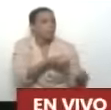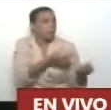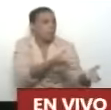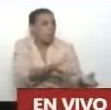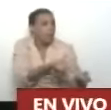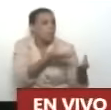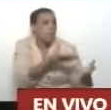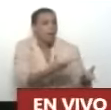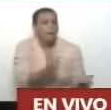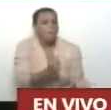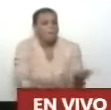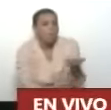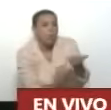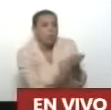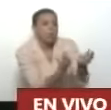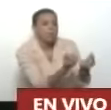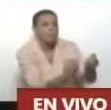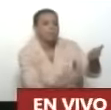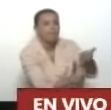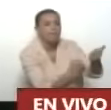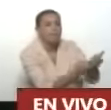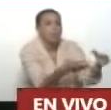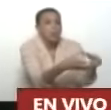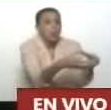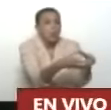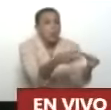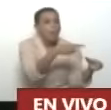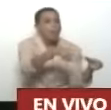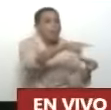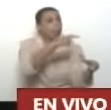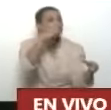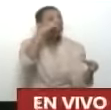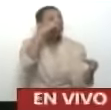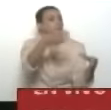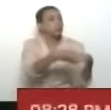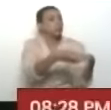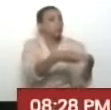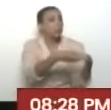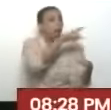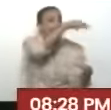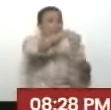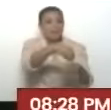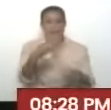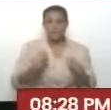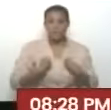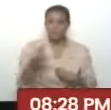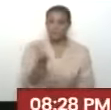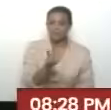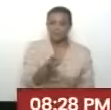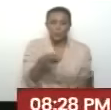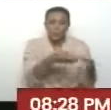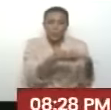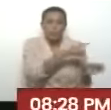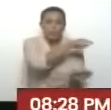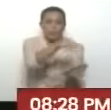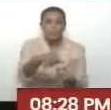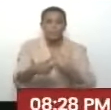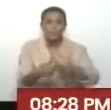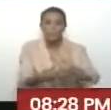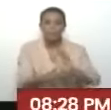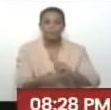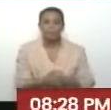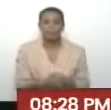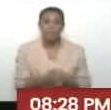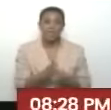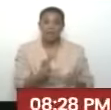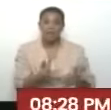a financiarlos, a apoyarlos. Y son como los representantes de los gringos aquí en Venezuela. Así es. Y llamaron a no participar en la